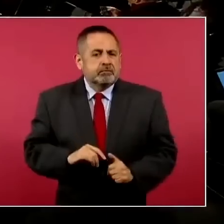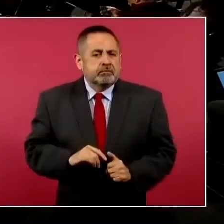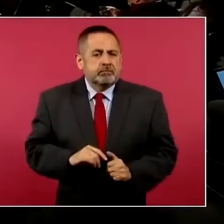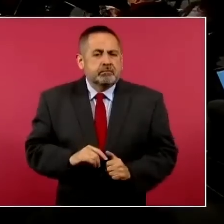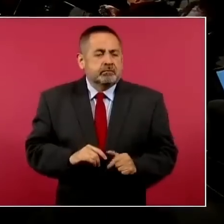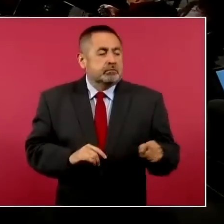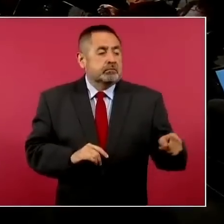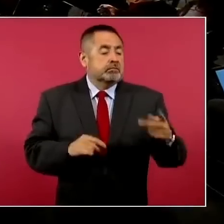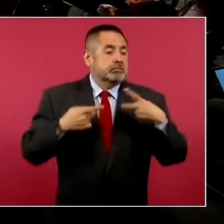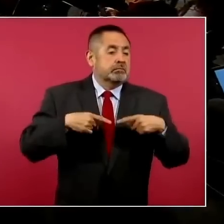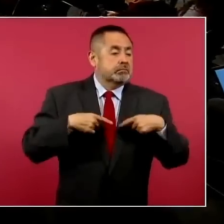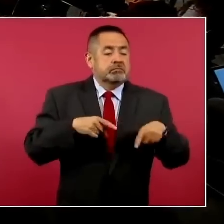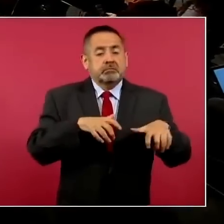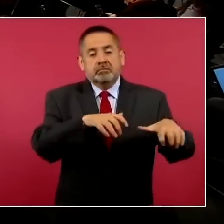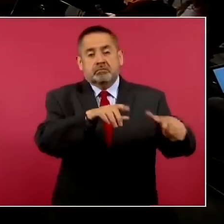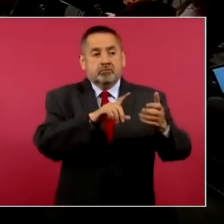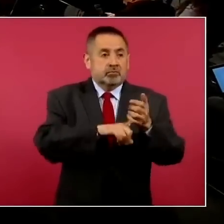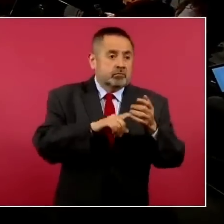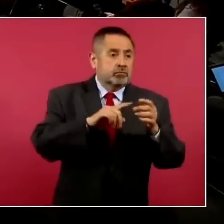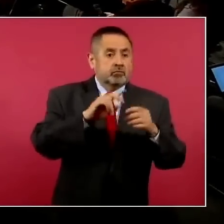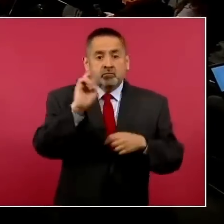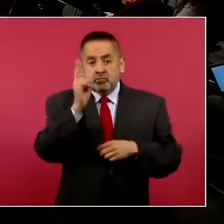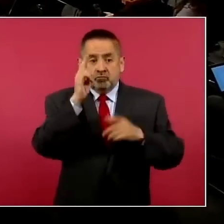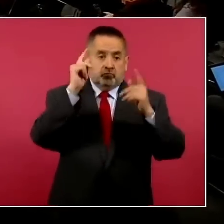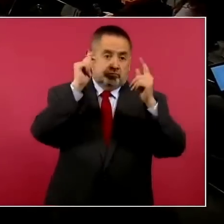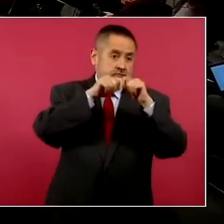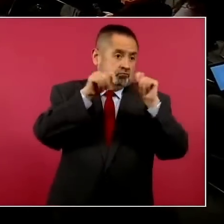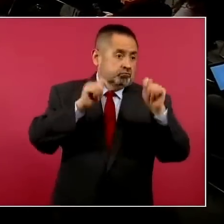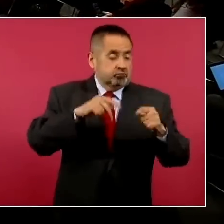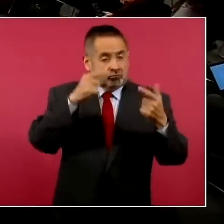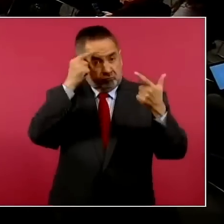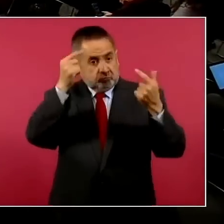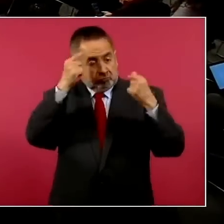y hasta gente de la academia.